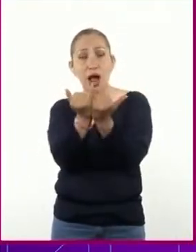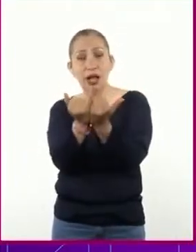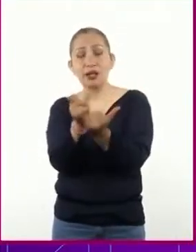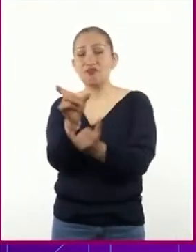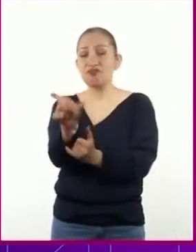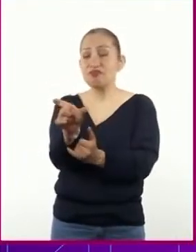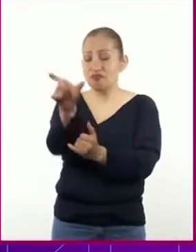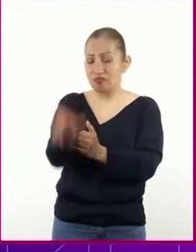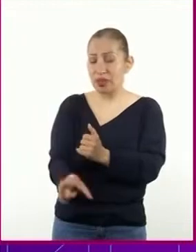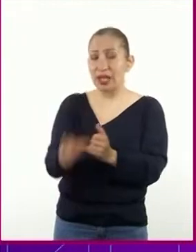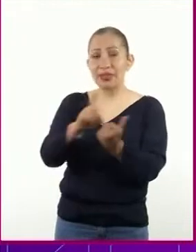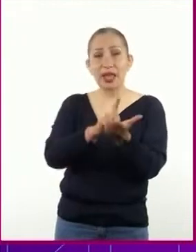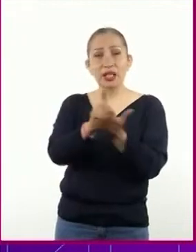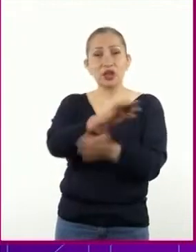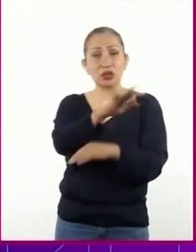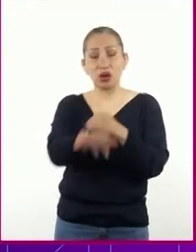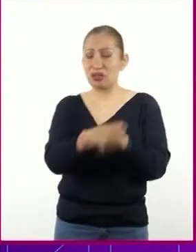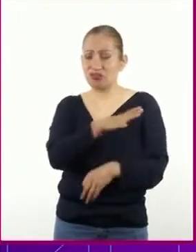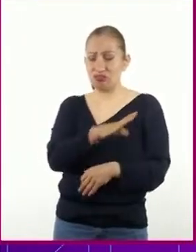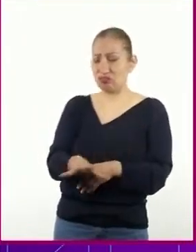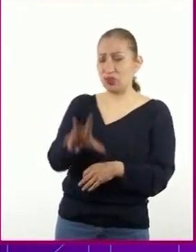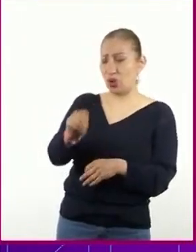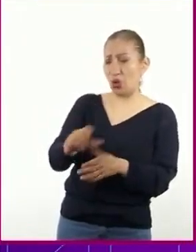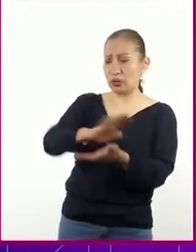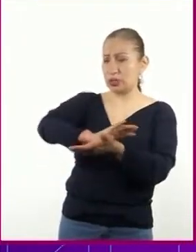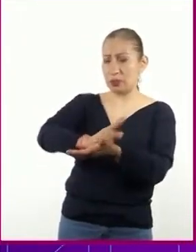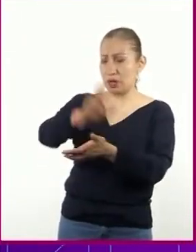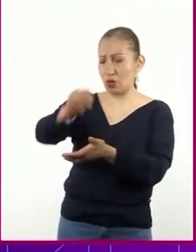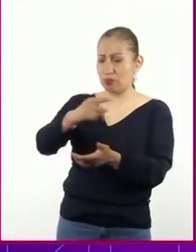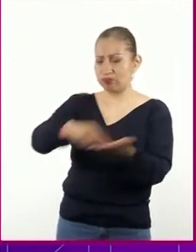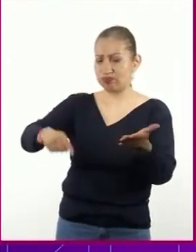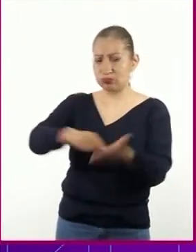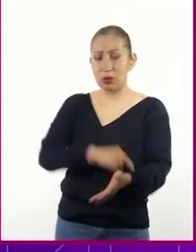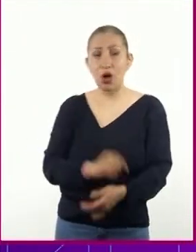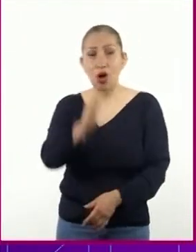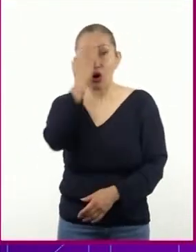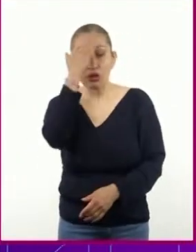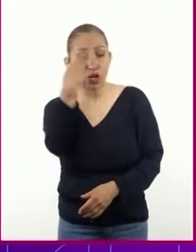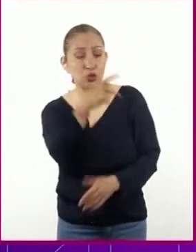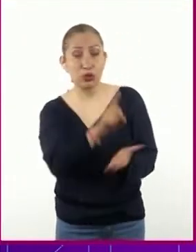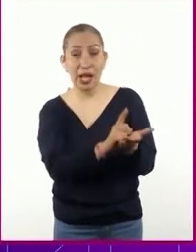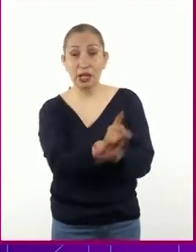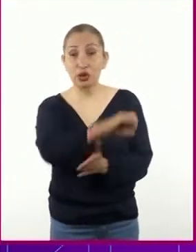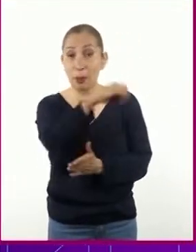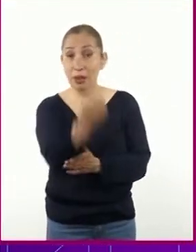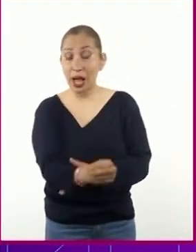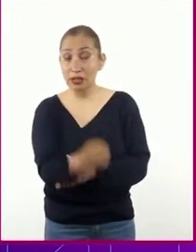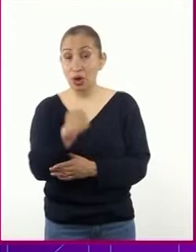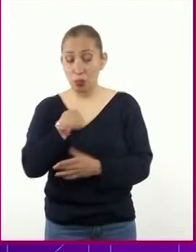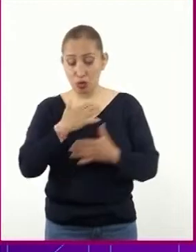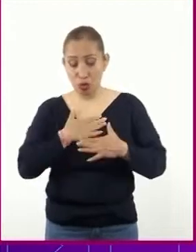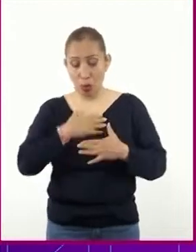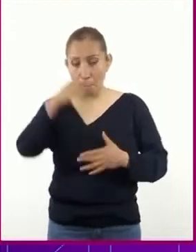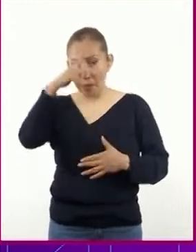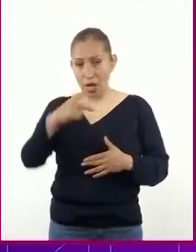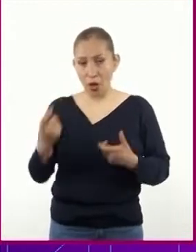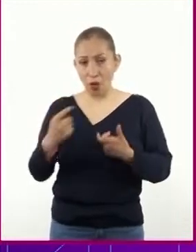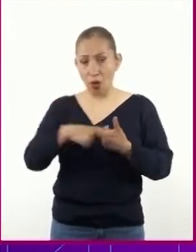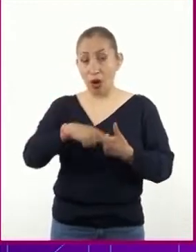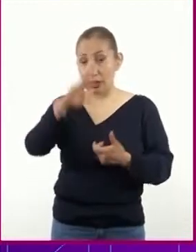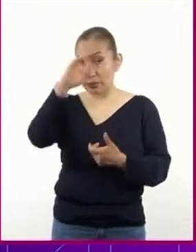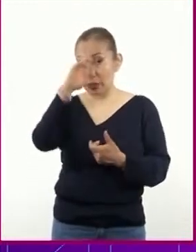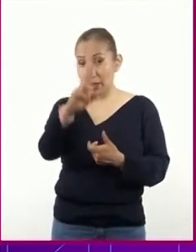todas las personas y rechazar toda forma de discriminación. Conocer sus derechos y obligaciones como mexicano.